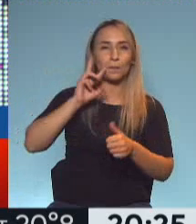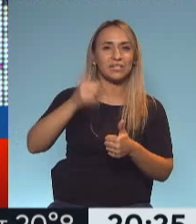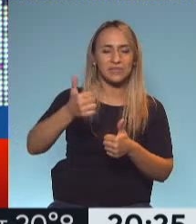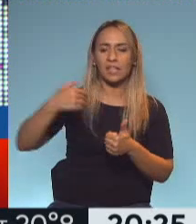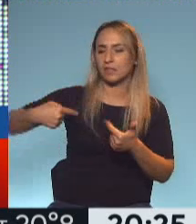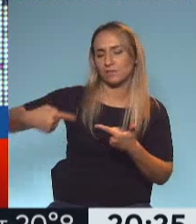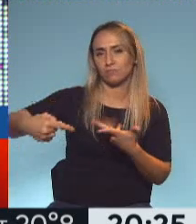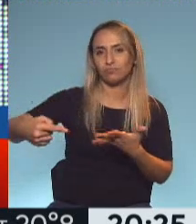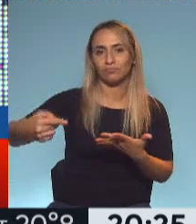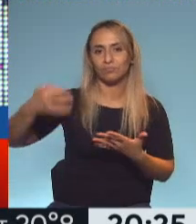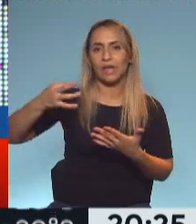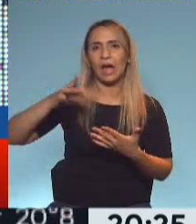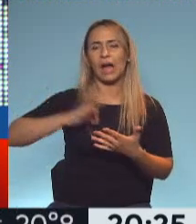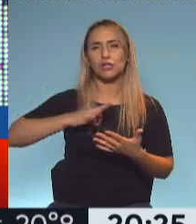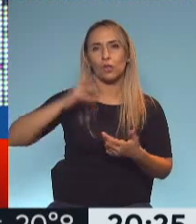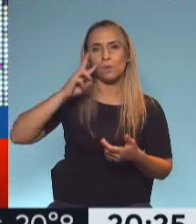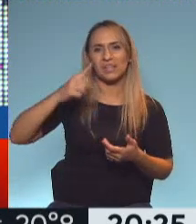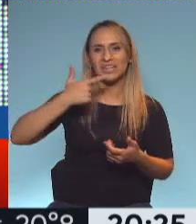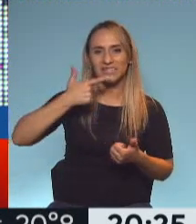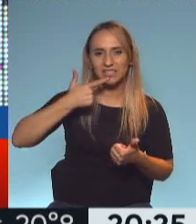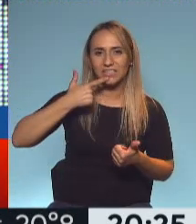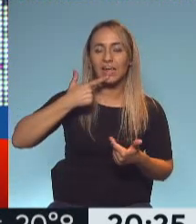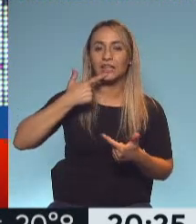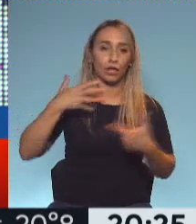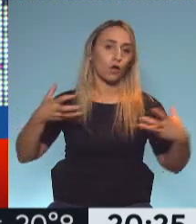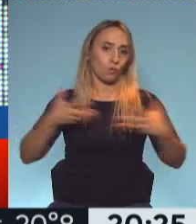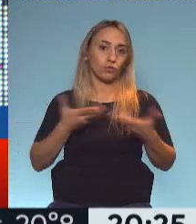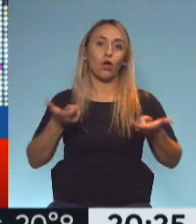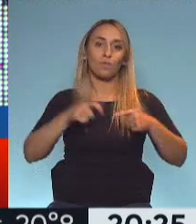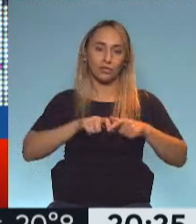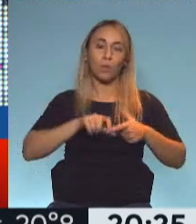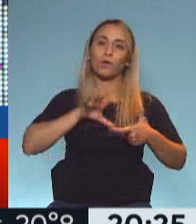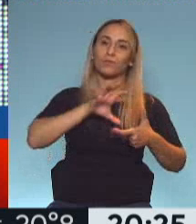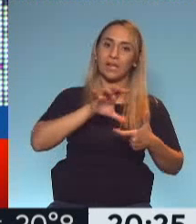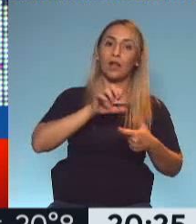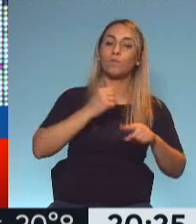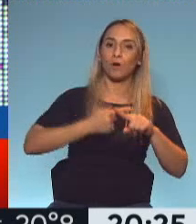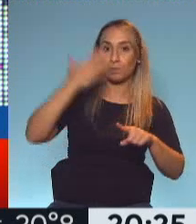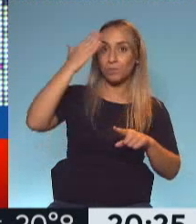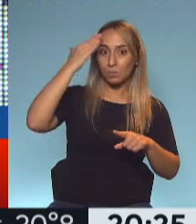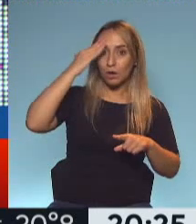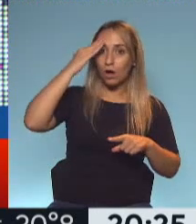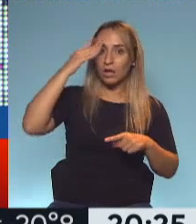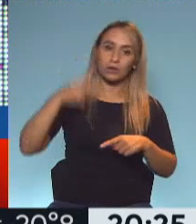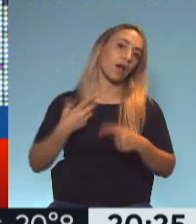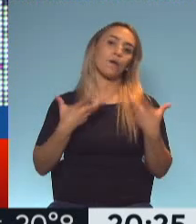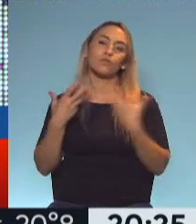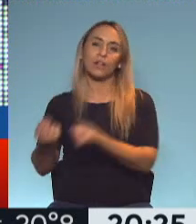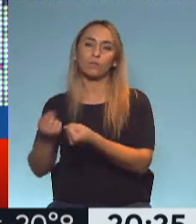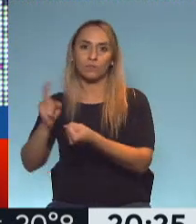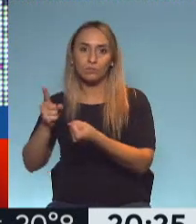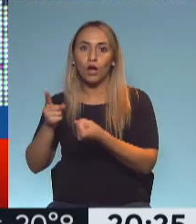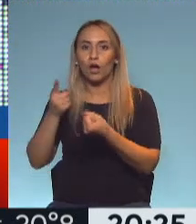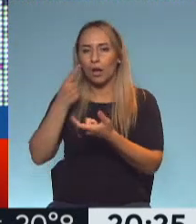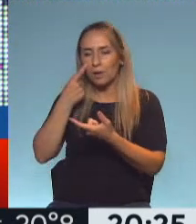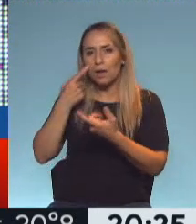sucesivamente la última vez fui en el año 2017, juntamente con la Comisión Provincial por la Memoria, para apoyar todo el proceso que fue de identificación de las